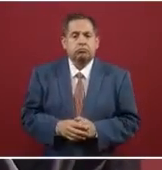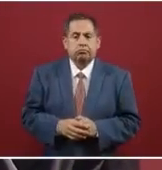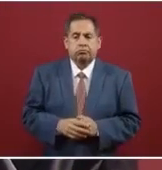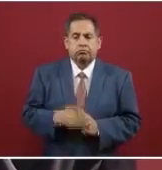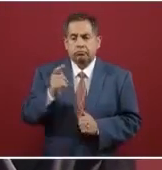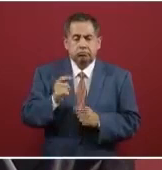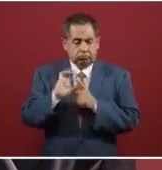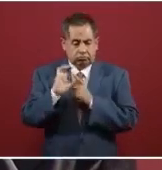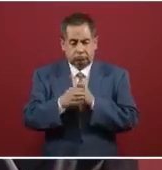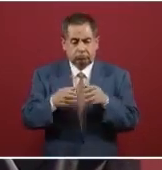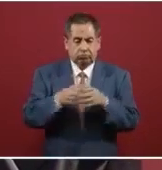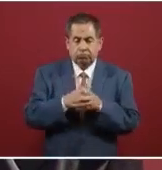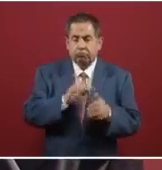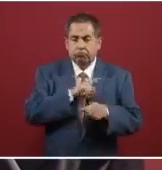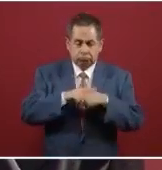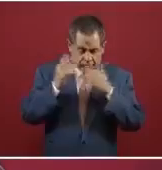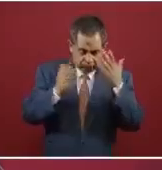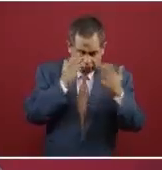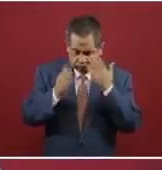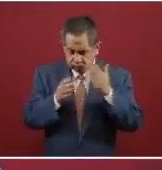una comisión especial